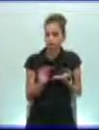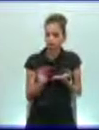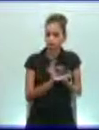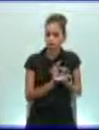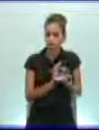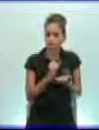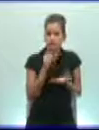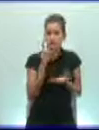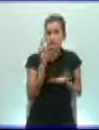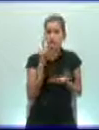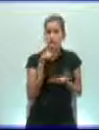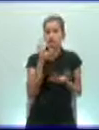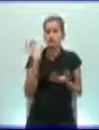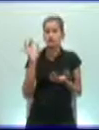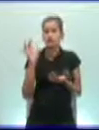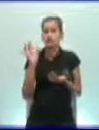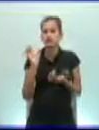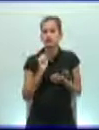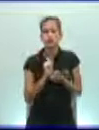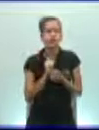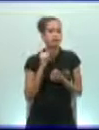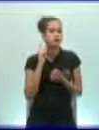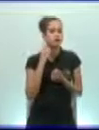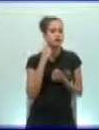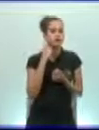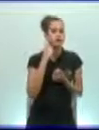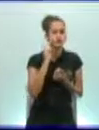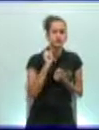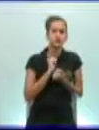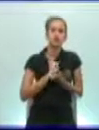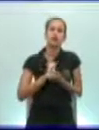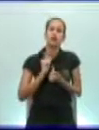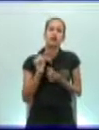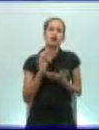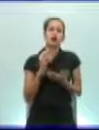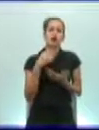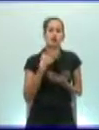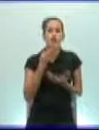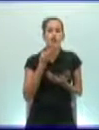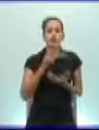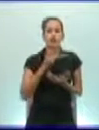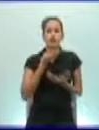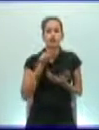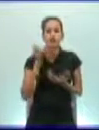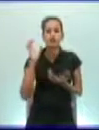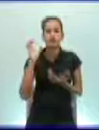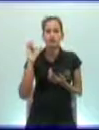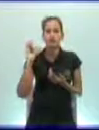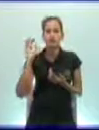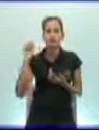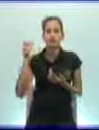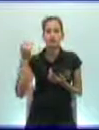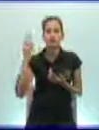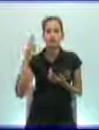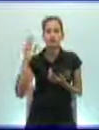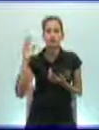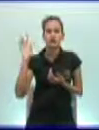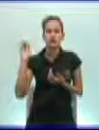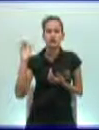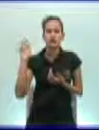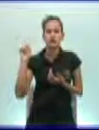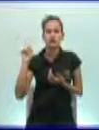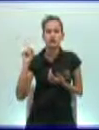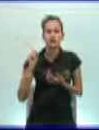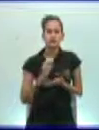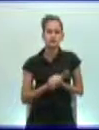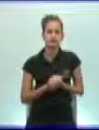para escuchar el cuento del Cimarrón. Taita Ramón hacía unos